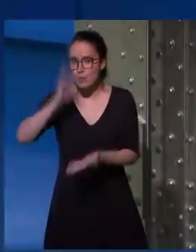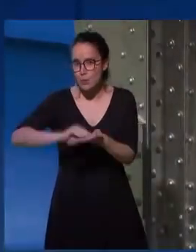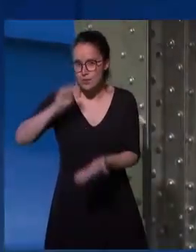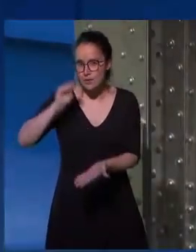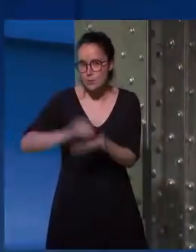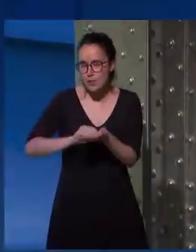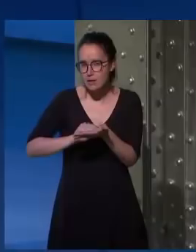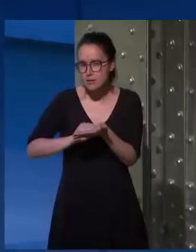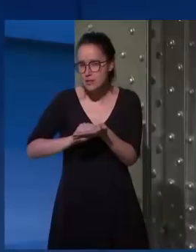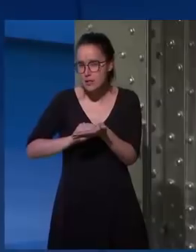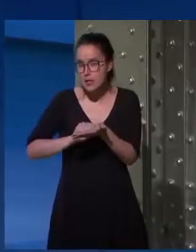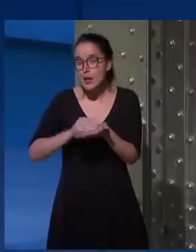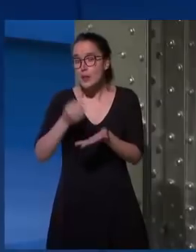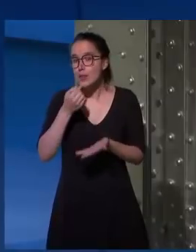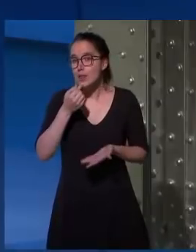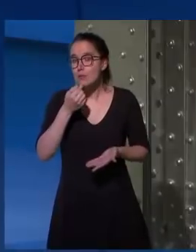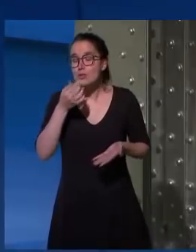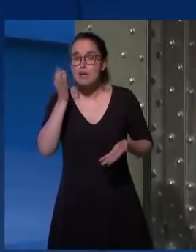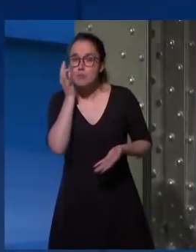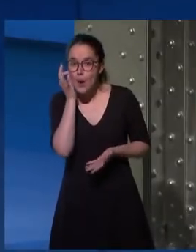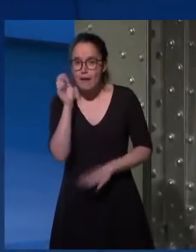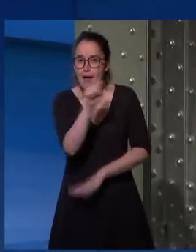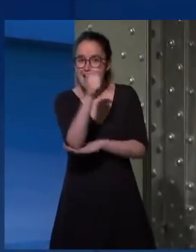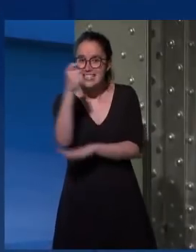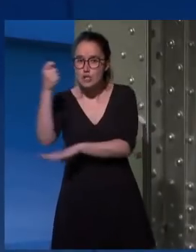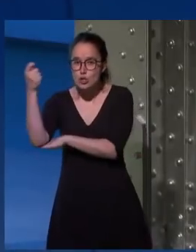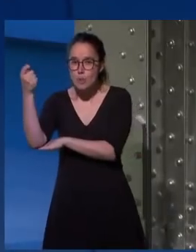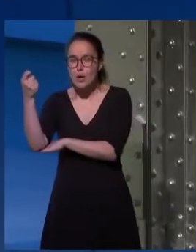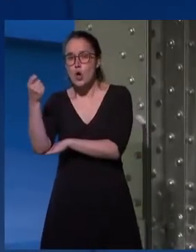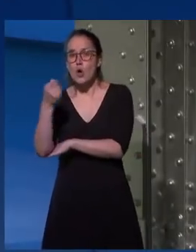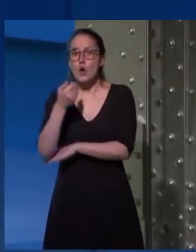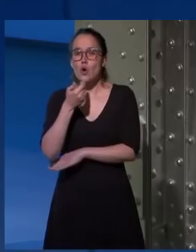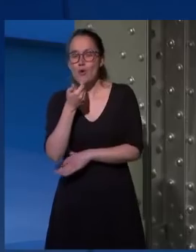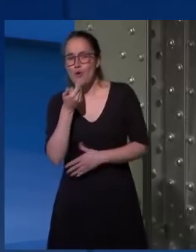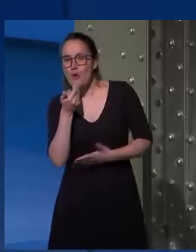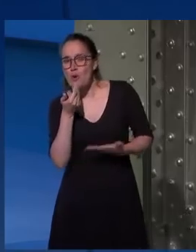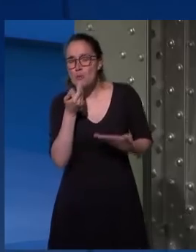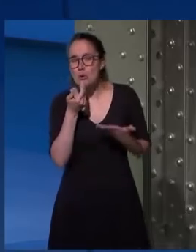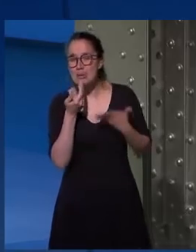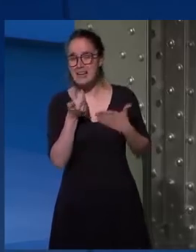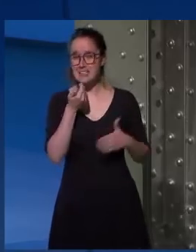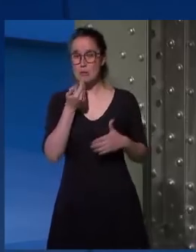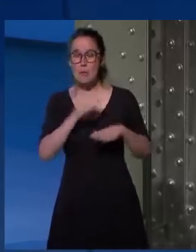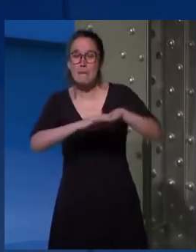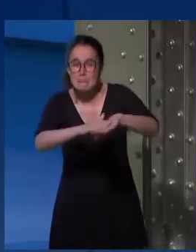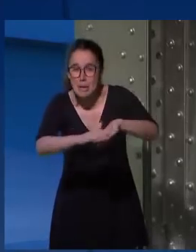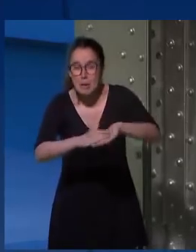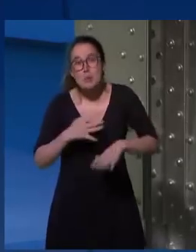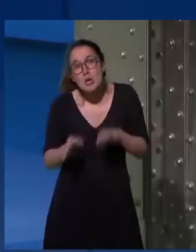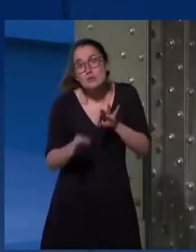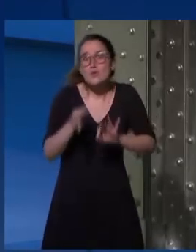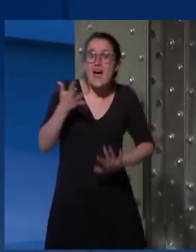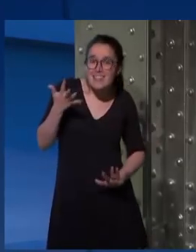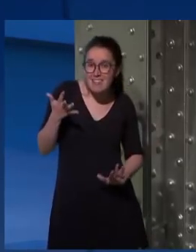veces contamos las mujeres, ¿no?, los logros, pero con un cierto aire casi como de medio disculpándote. Bueno, he tenido